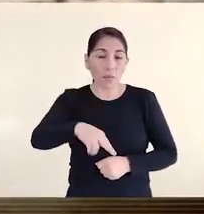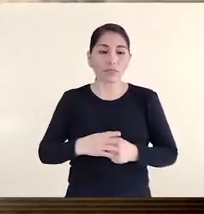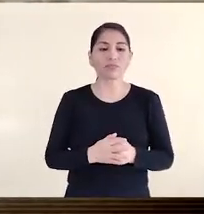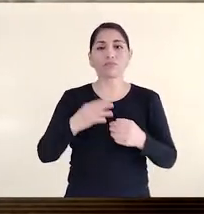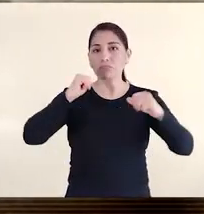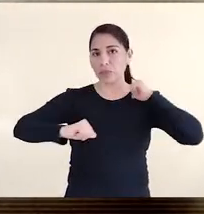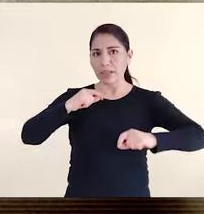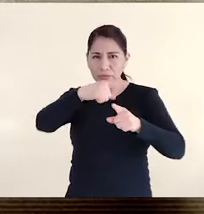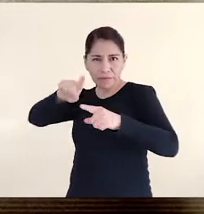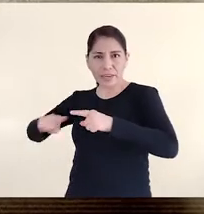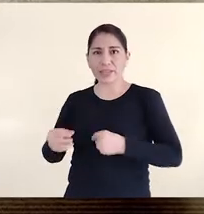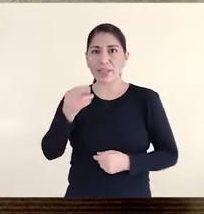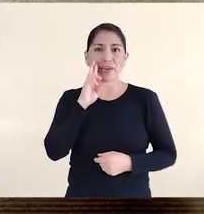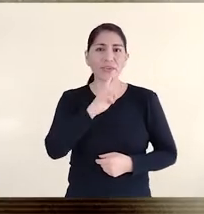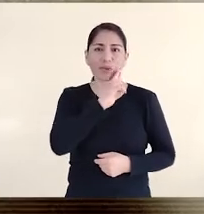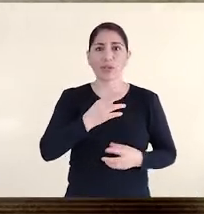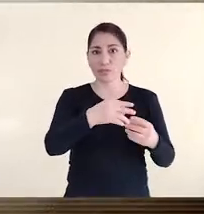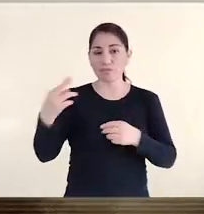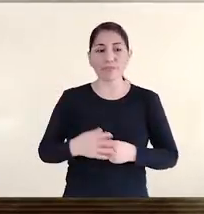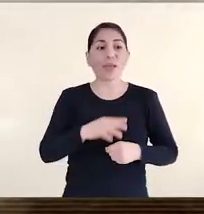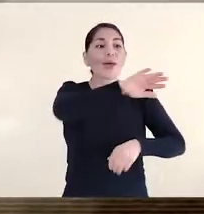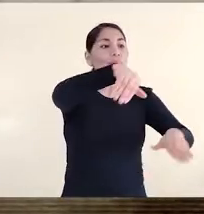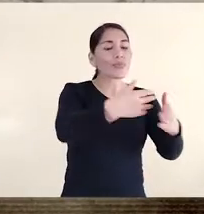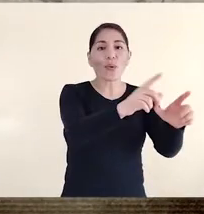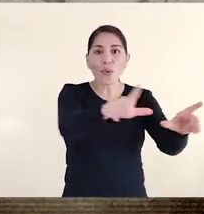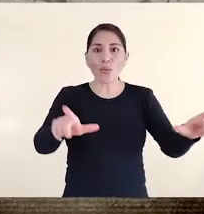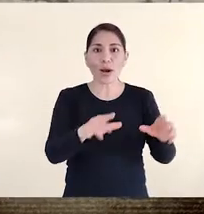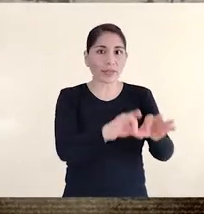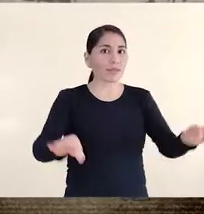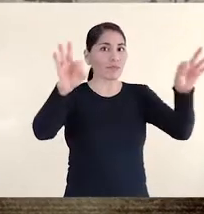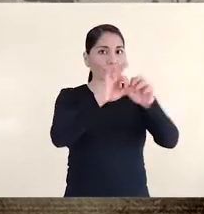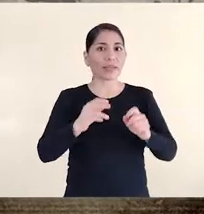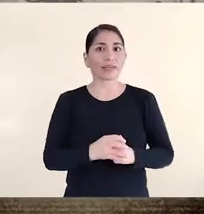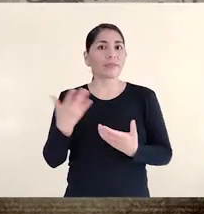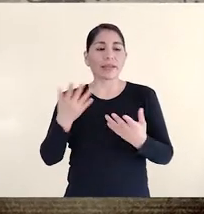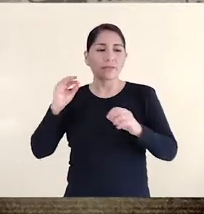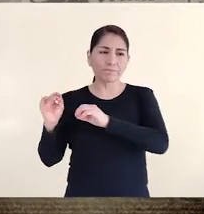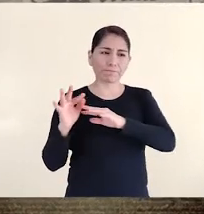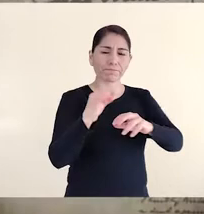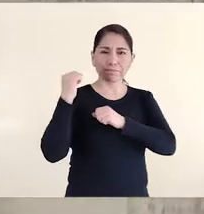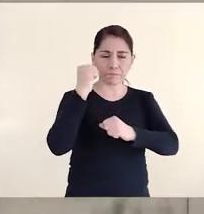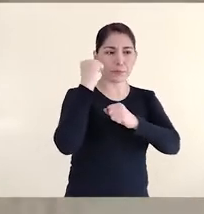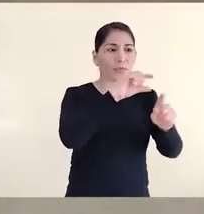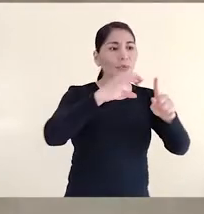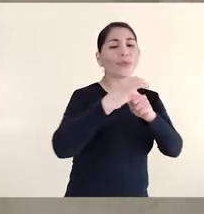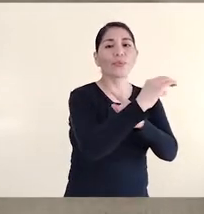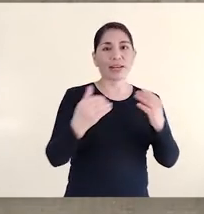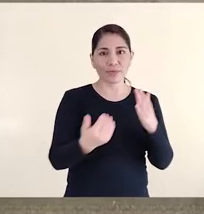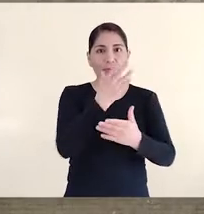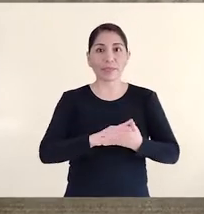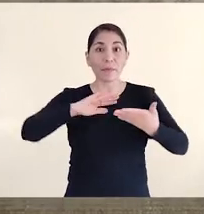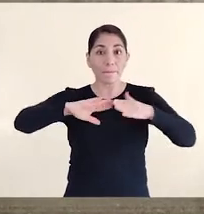colonia china con su calle Capón. Teatros de variedades y gastronomía. Y eso fue un poderosísimo caldo de cultivo de muchas